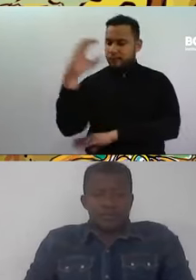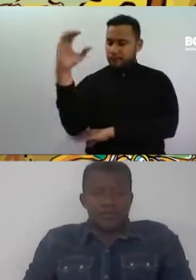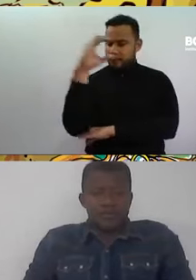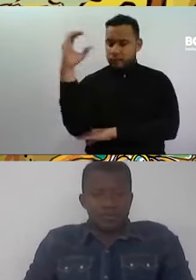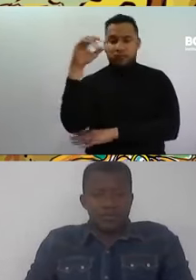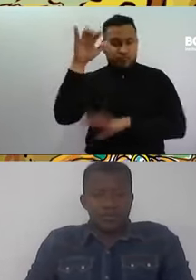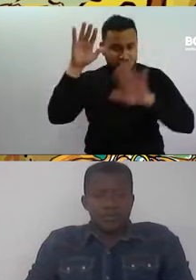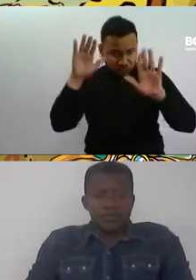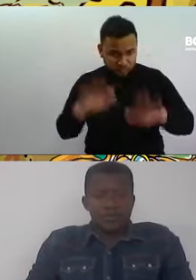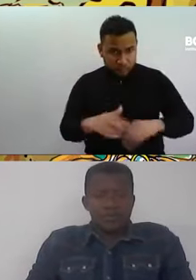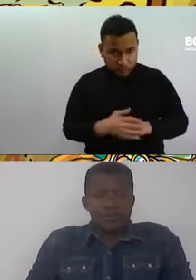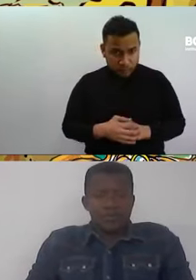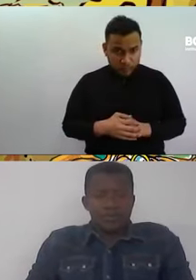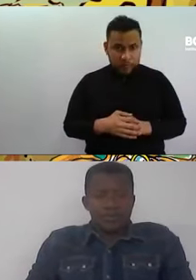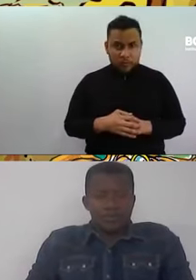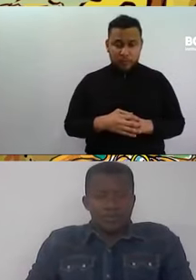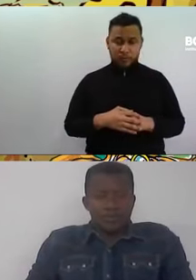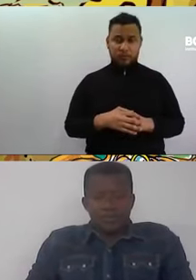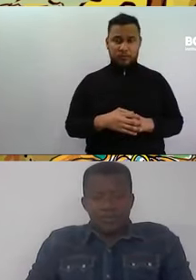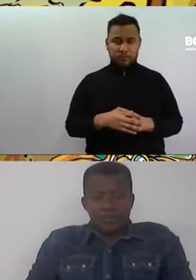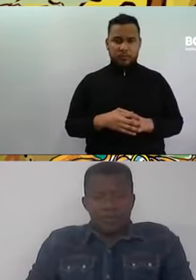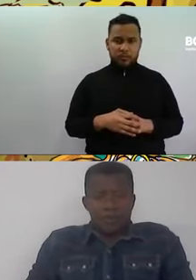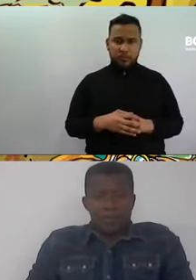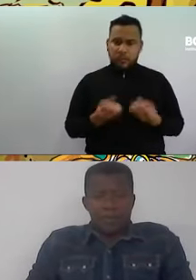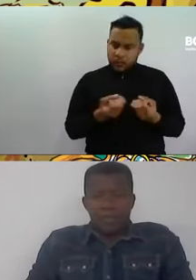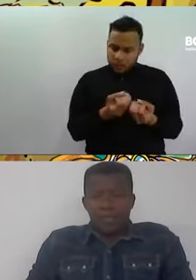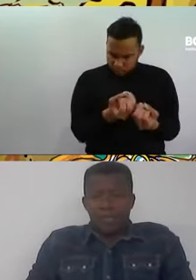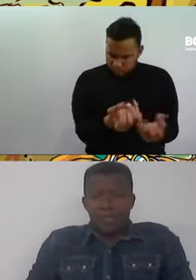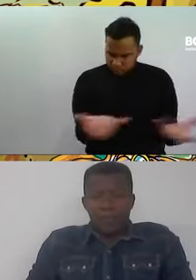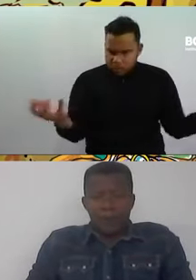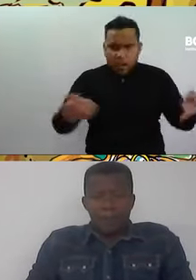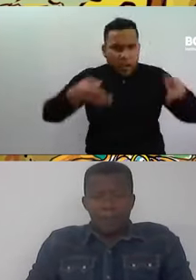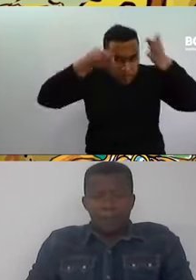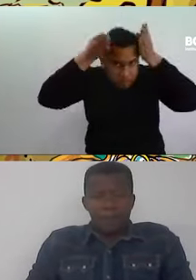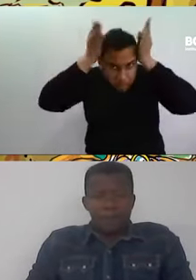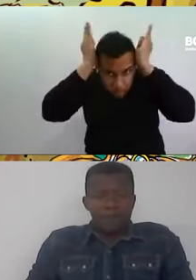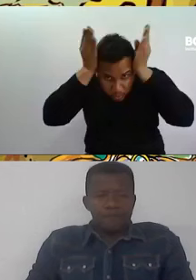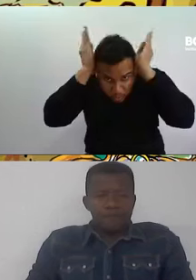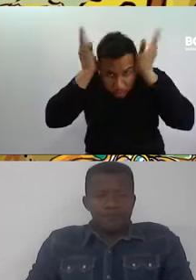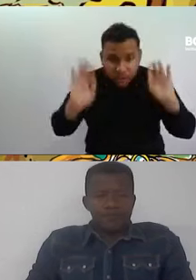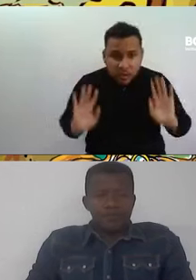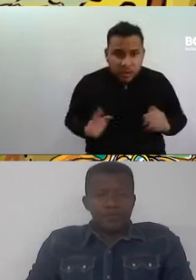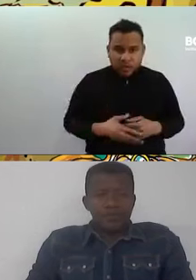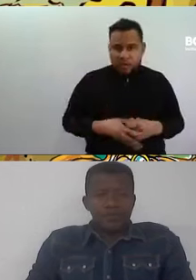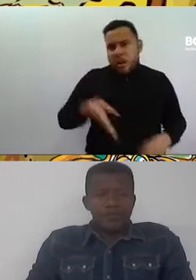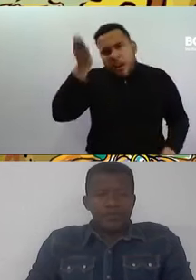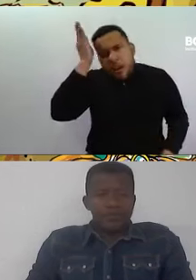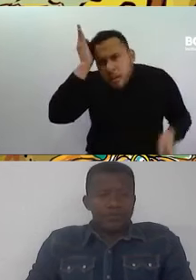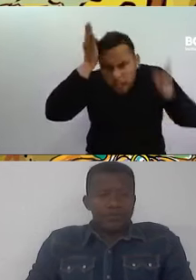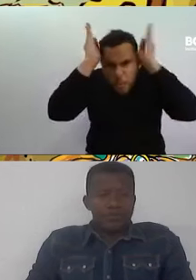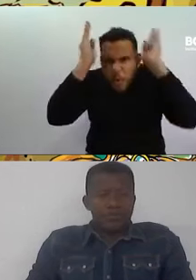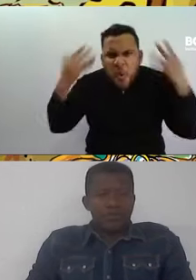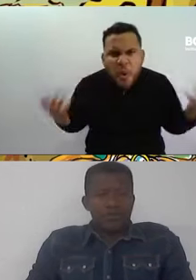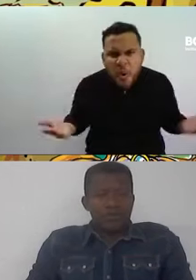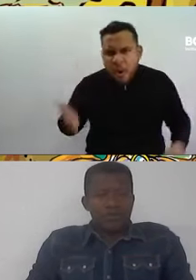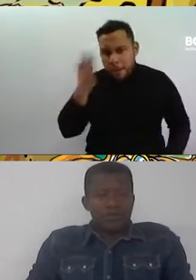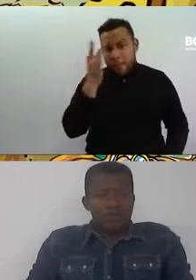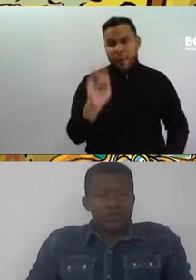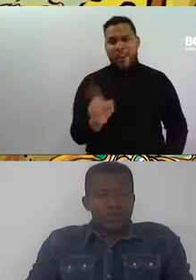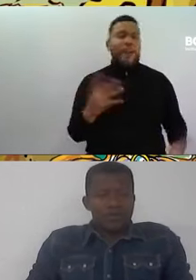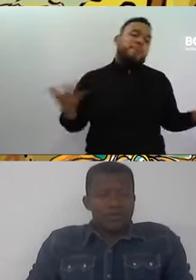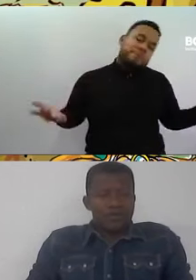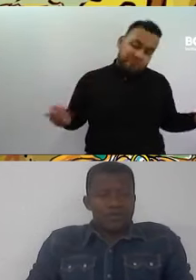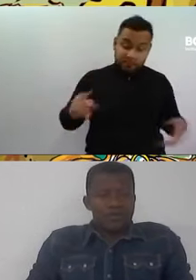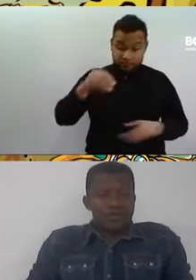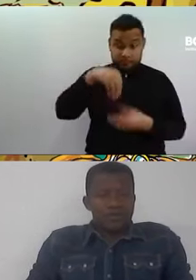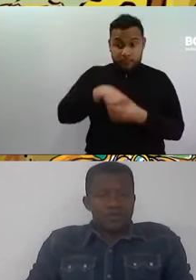Colombia. El monte, ¿por qué no decir los burros? El burro, ay sí, ¿por qué? Porque es que es el instrumento